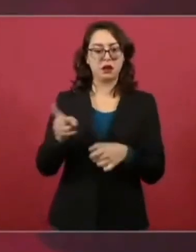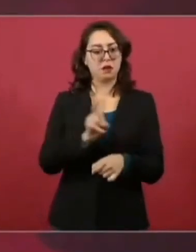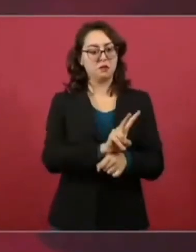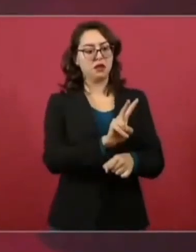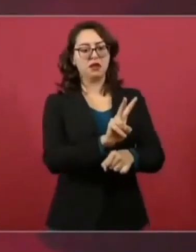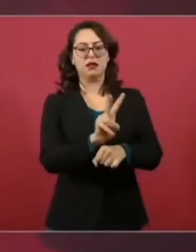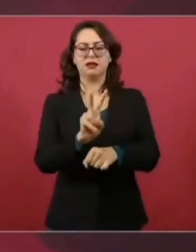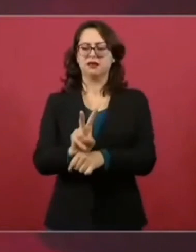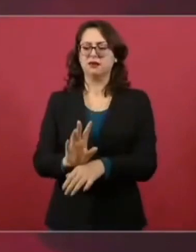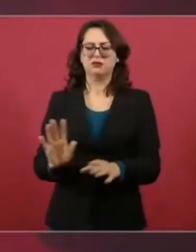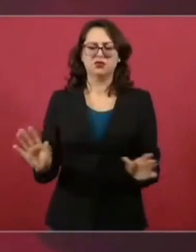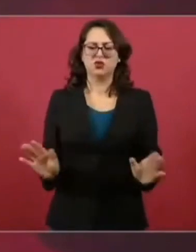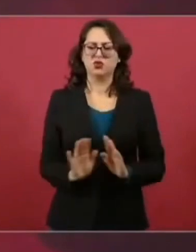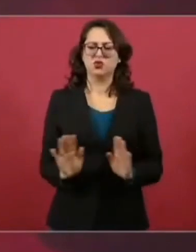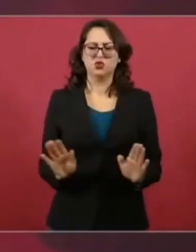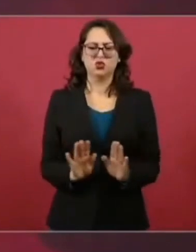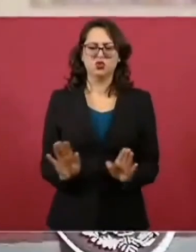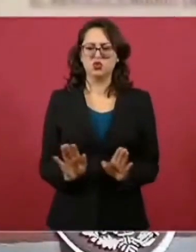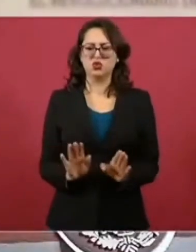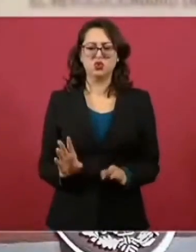regularlo.